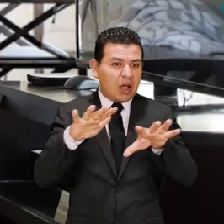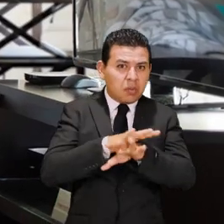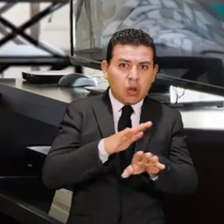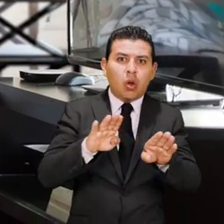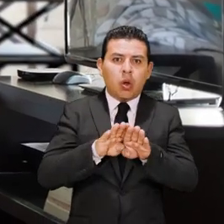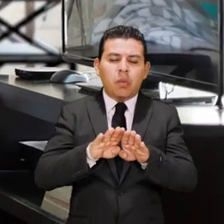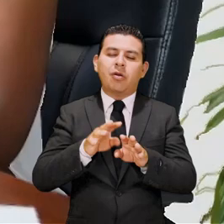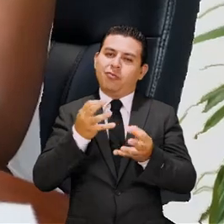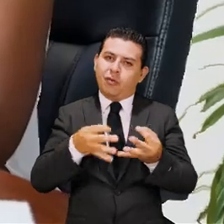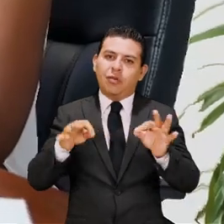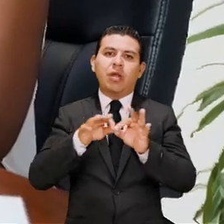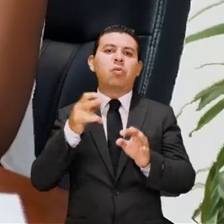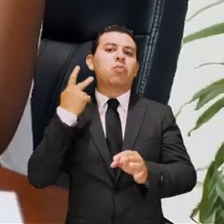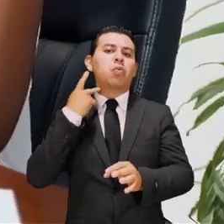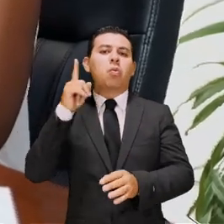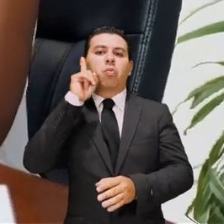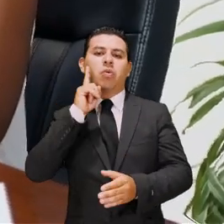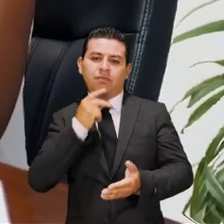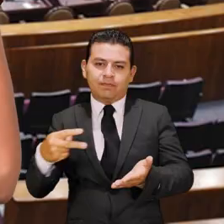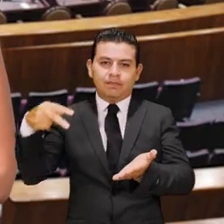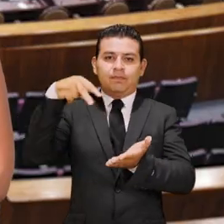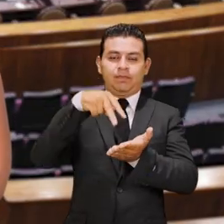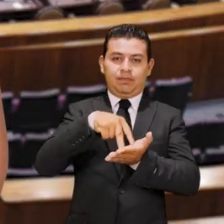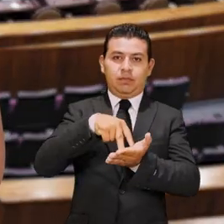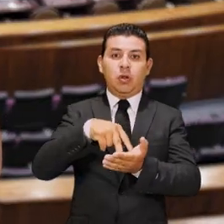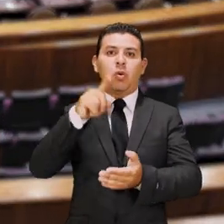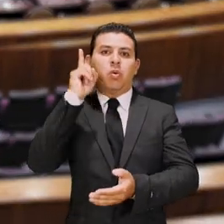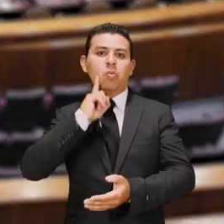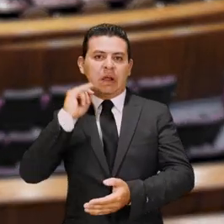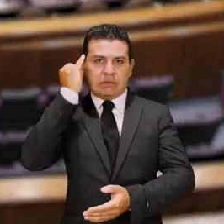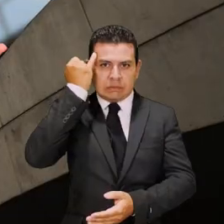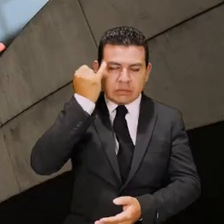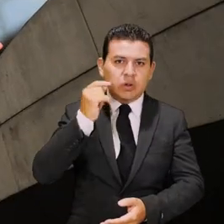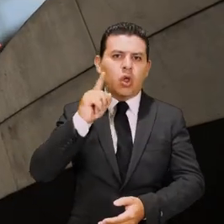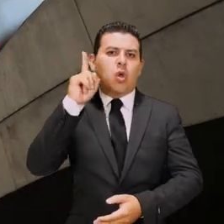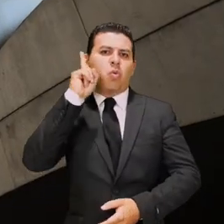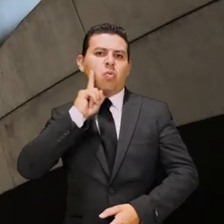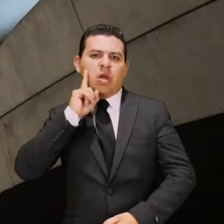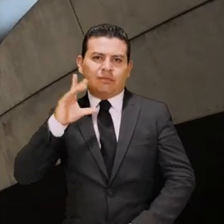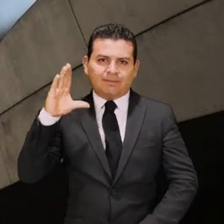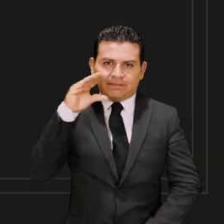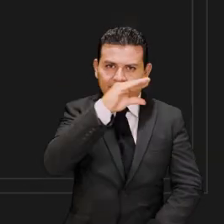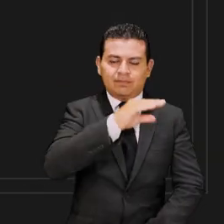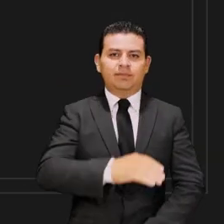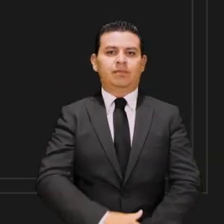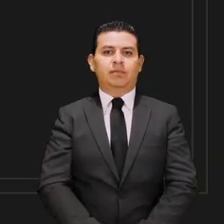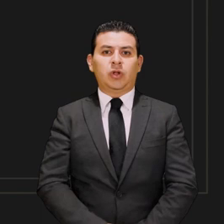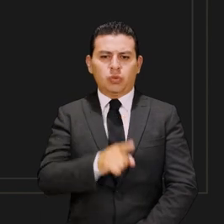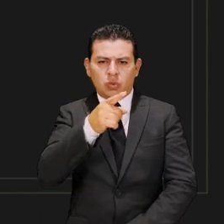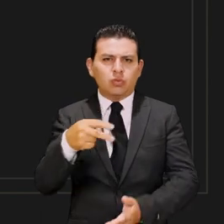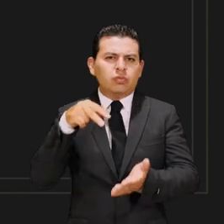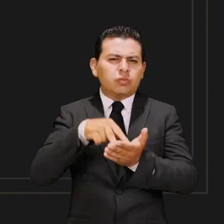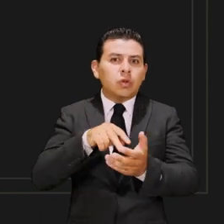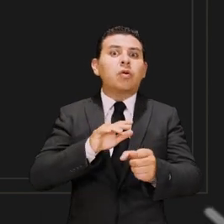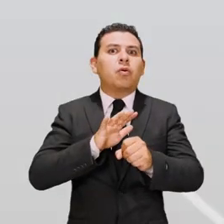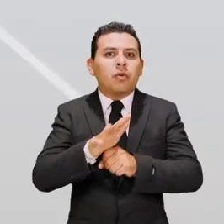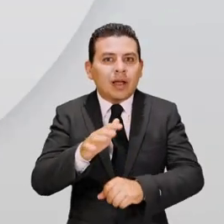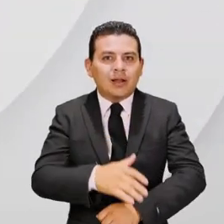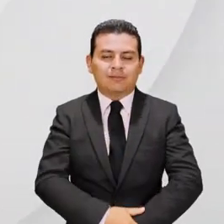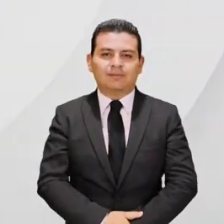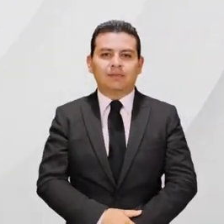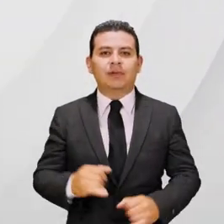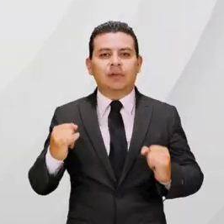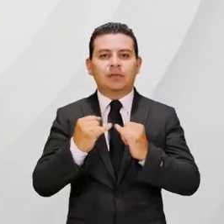Tabanaco bañuyo. Dica cundica ña ñu sabi. Tisinundica tiun. Tamiun daña